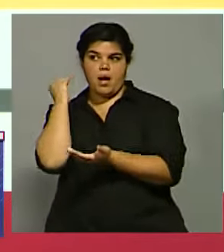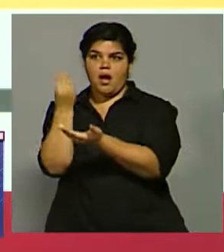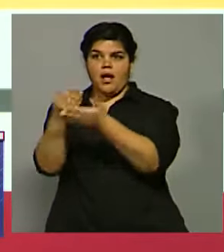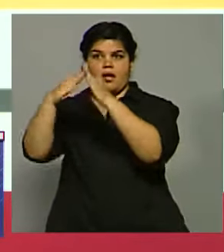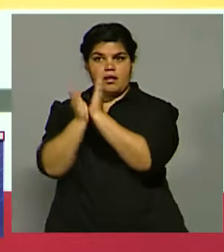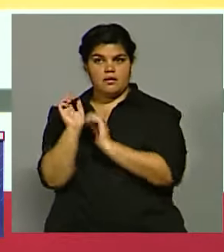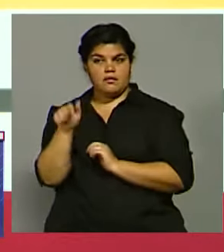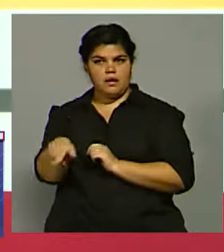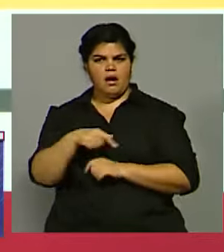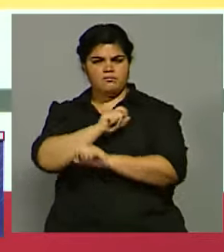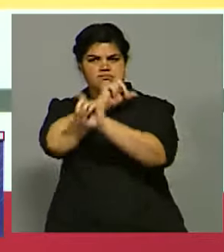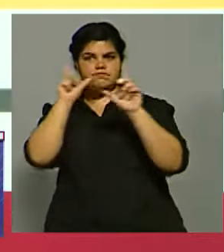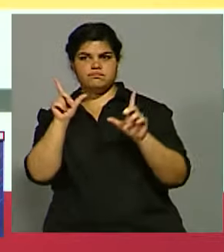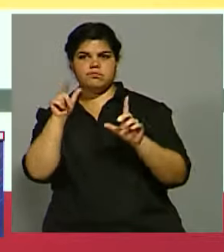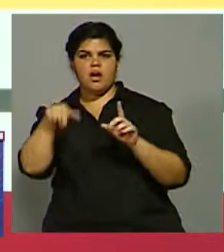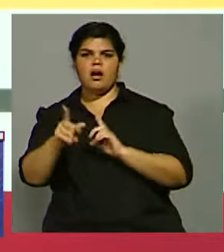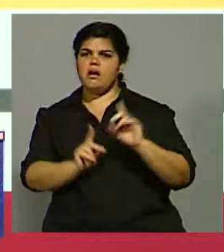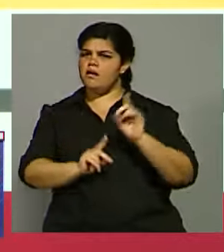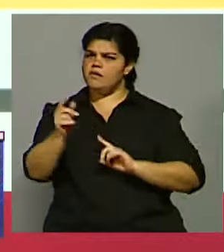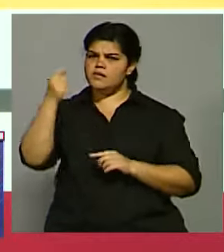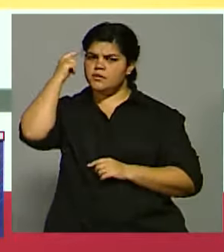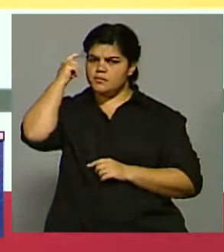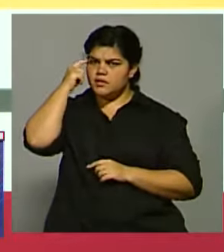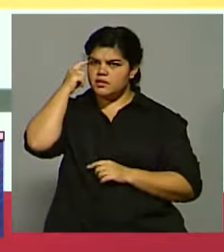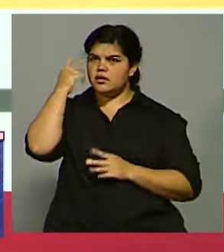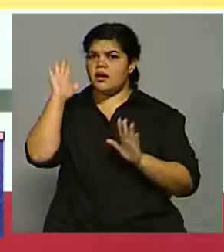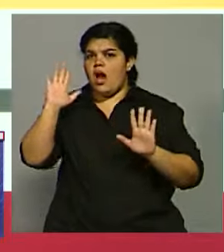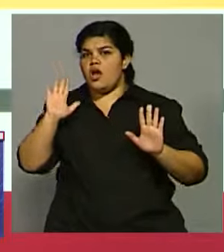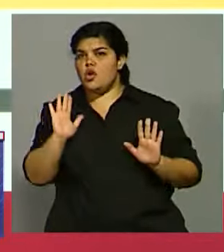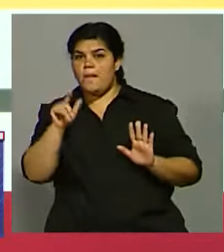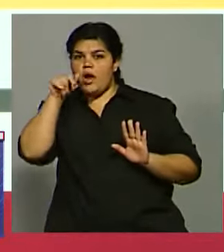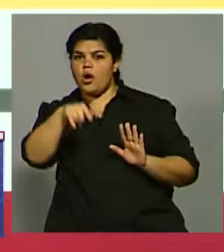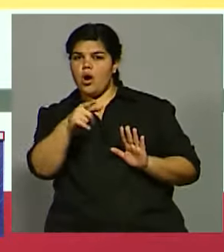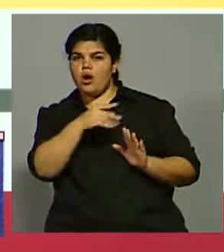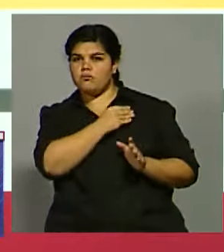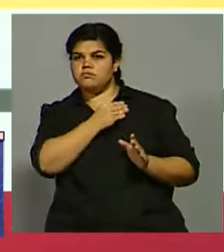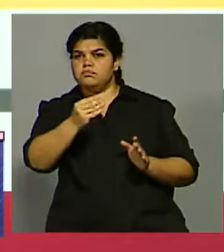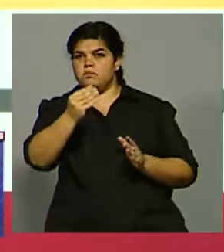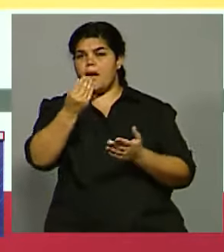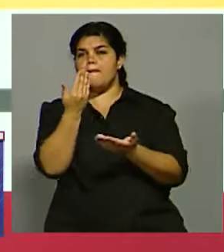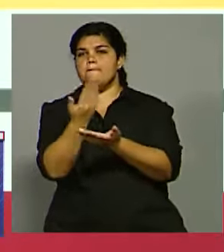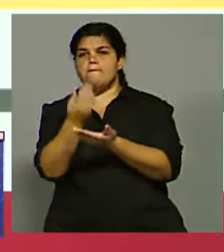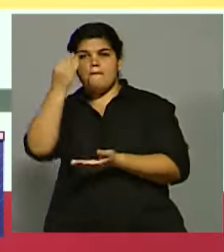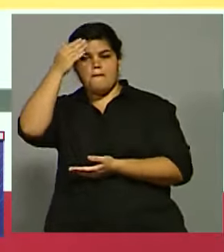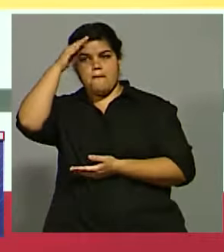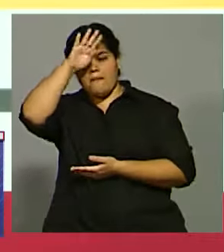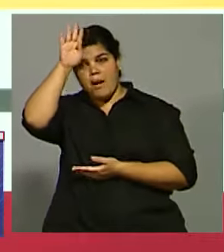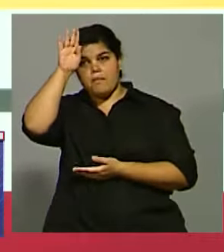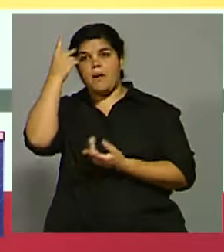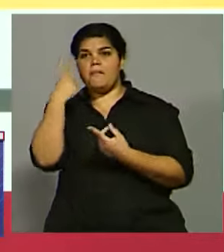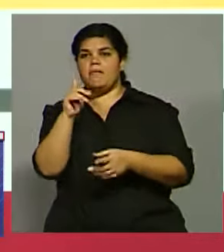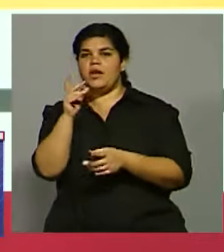algún momento se había dicho, bueno, existía la posibilidad de que Jorge Bergoglio fuera Papa, pero no era justamente para suceder